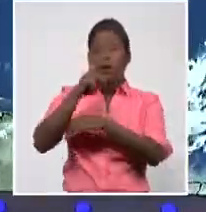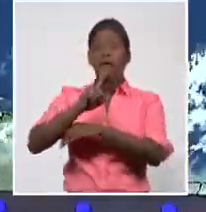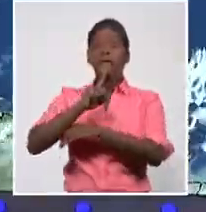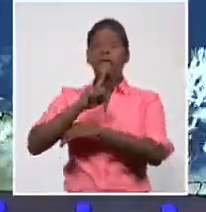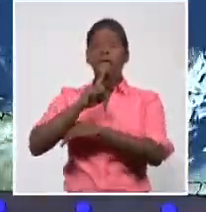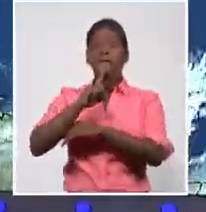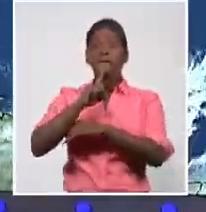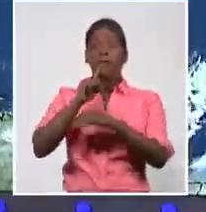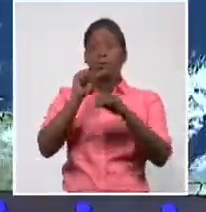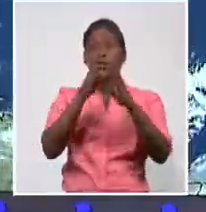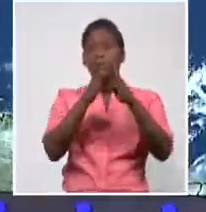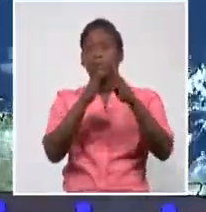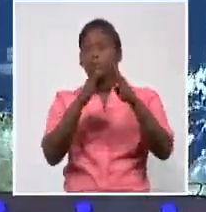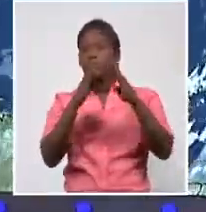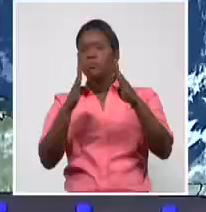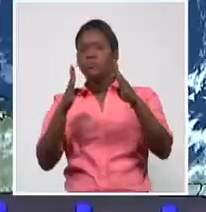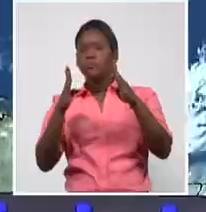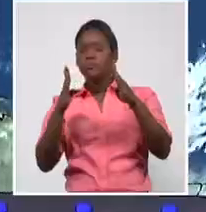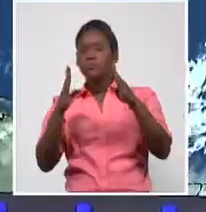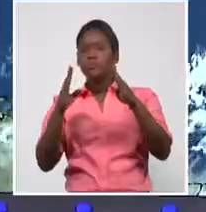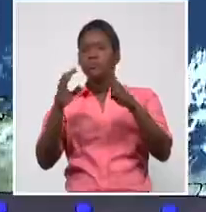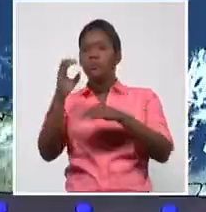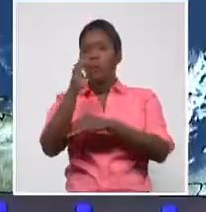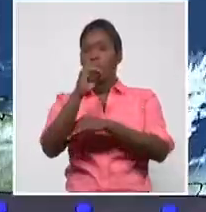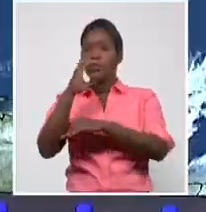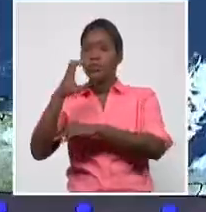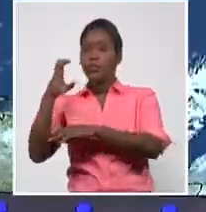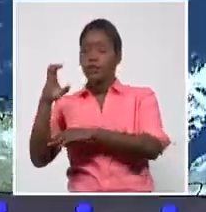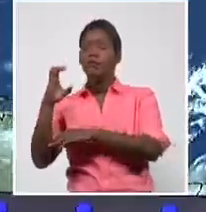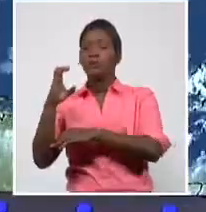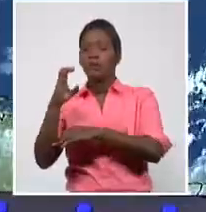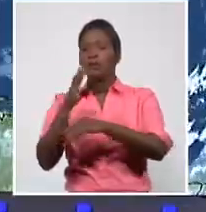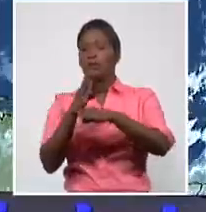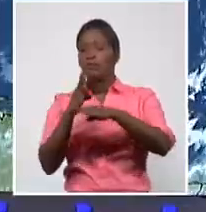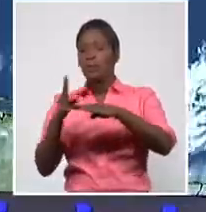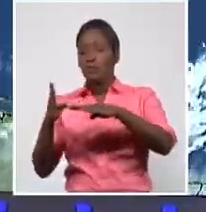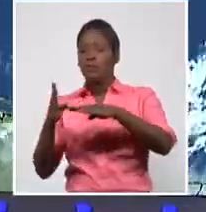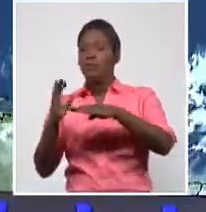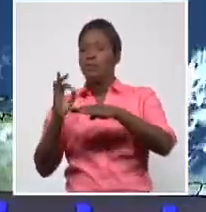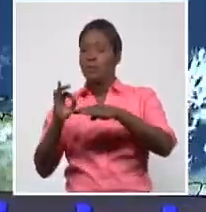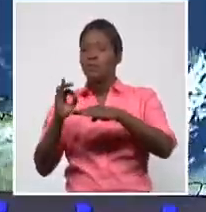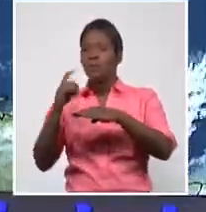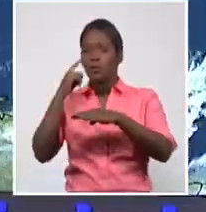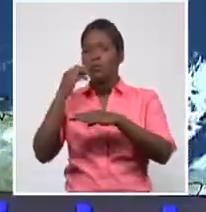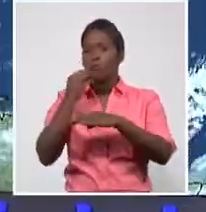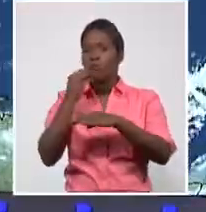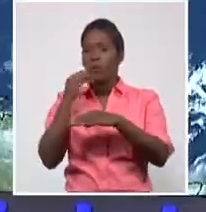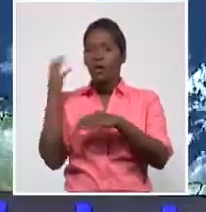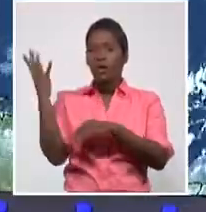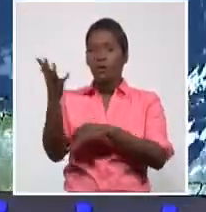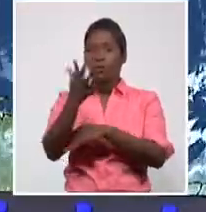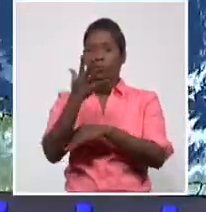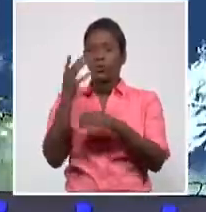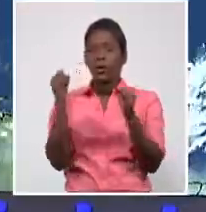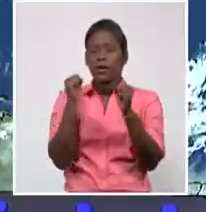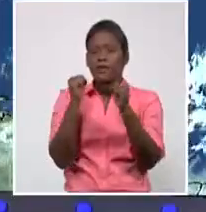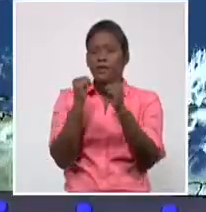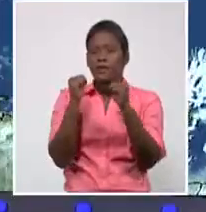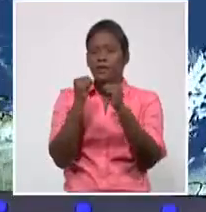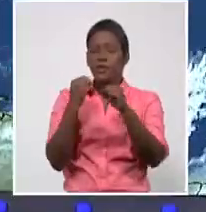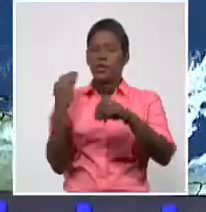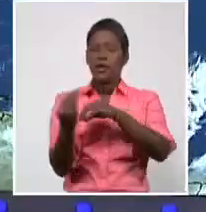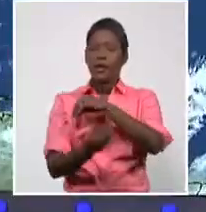trasladará sobre la parte occidental y el resto del país durante ese día. Y por eso se producirá un nuevo cambio de tiempo